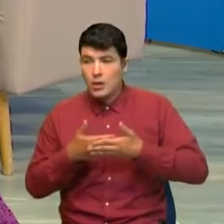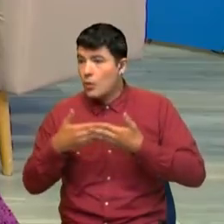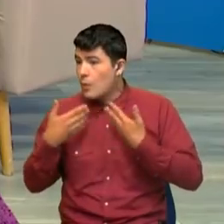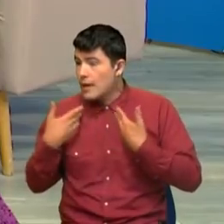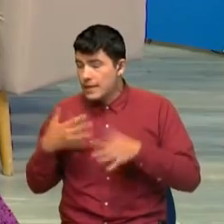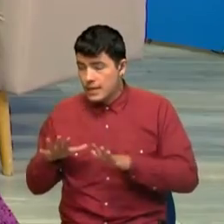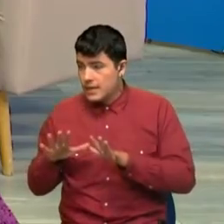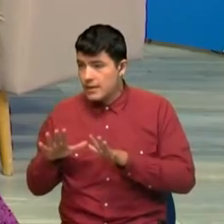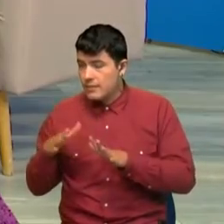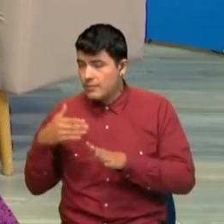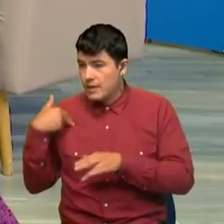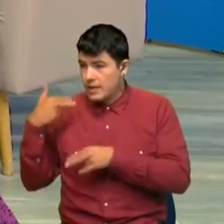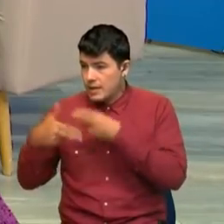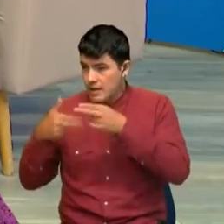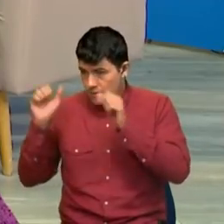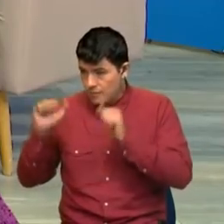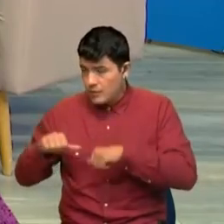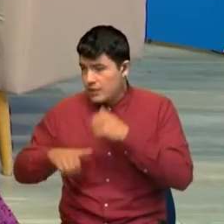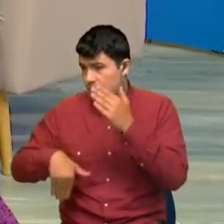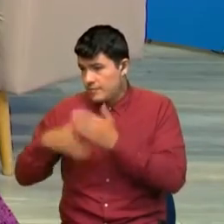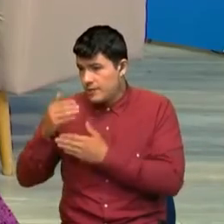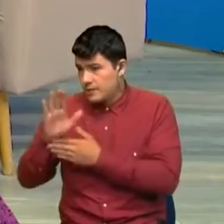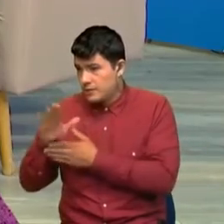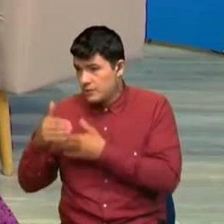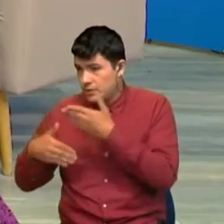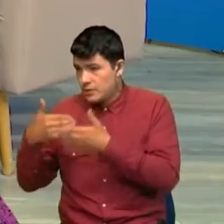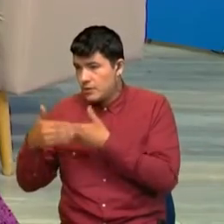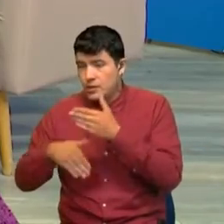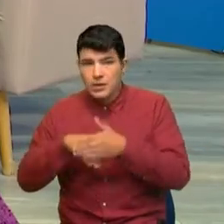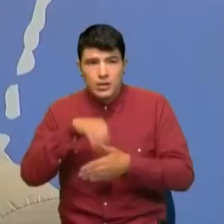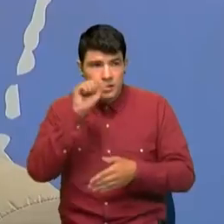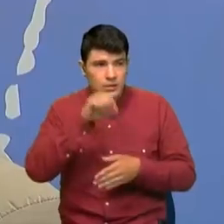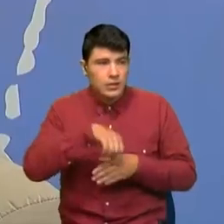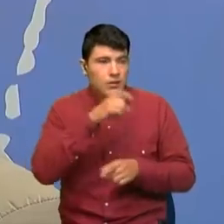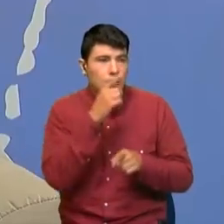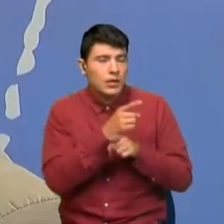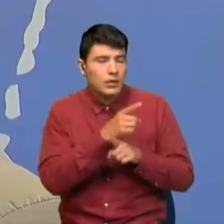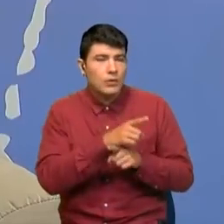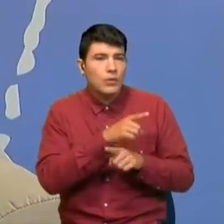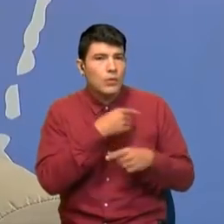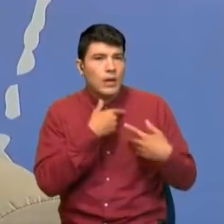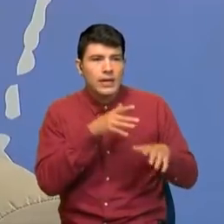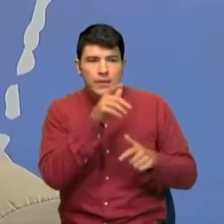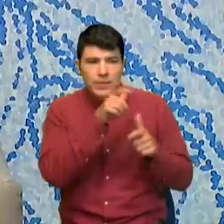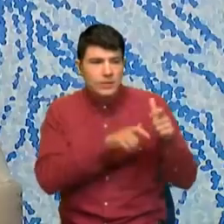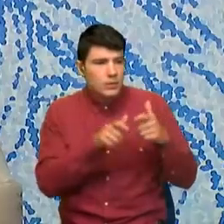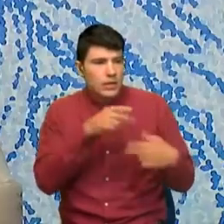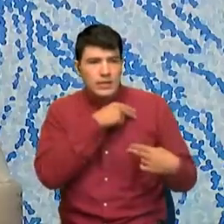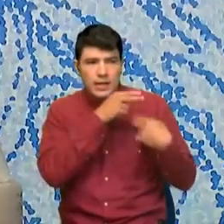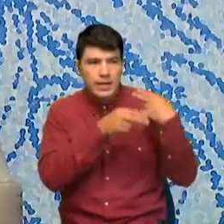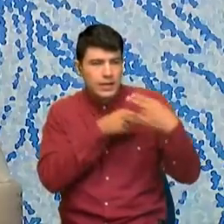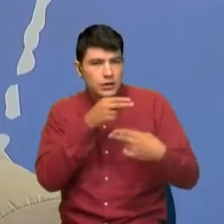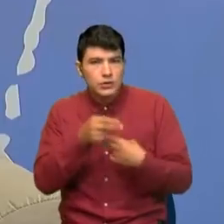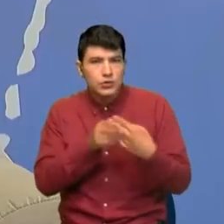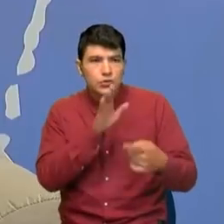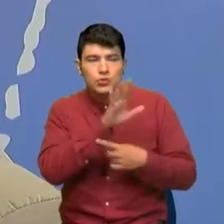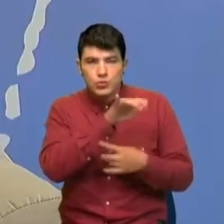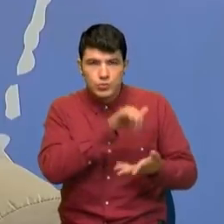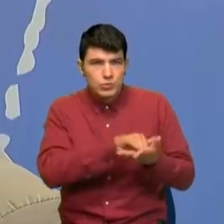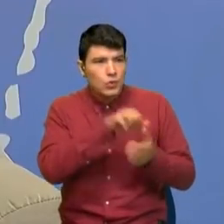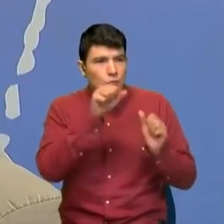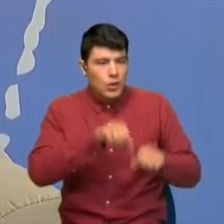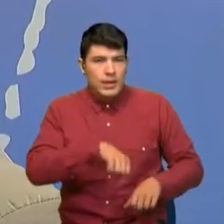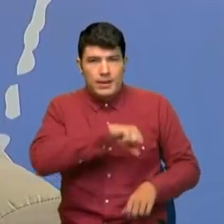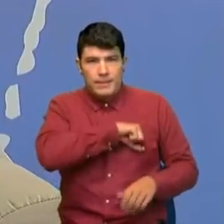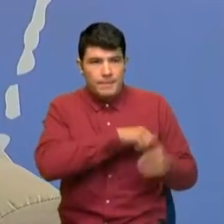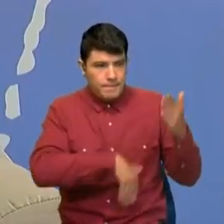puede dar inicio al proceso? Sí, doctora, es un derecho que tienen los herederos como cualquier tal. Cualquier heredero. Cualquier heredero que pueda